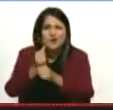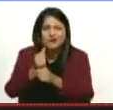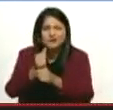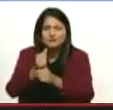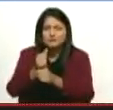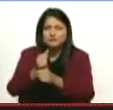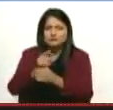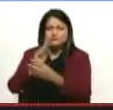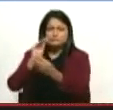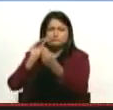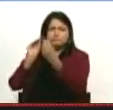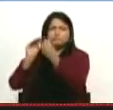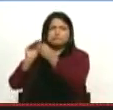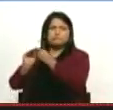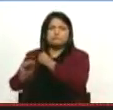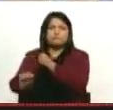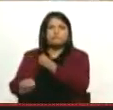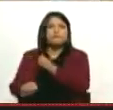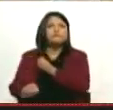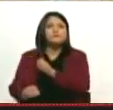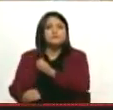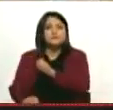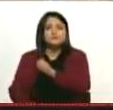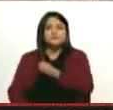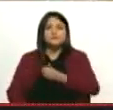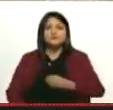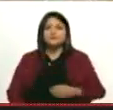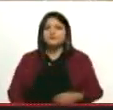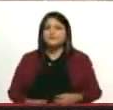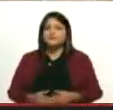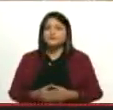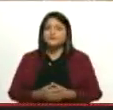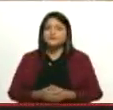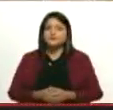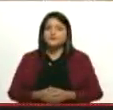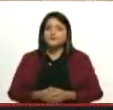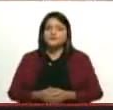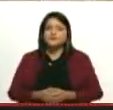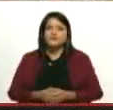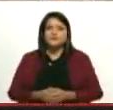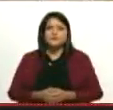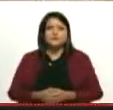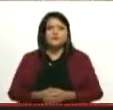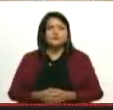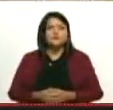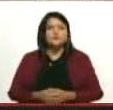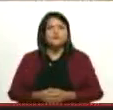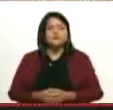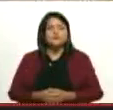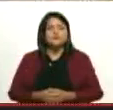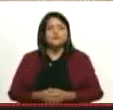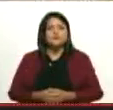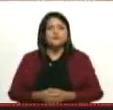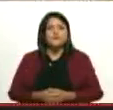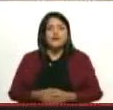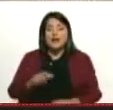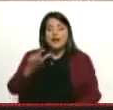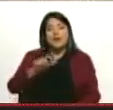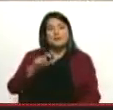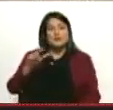y ambas facciones de las personas que gobiernan Estados